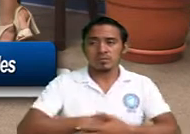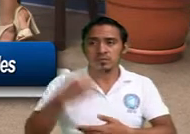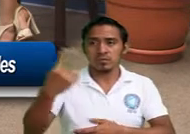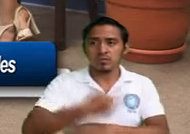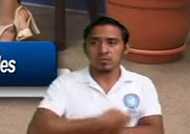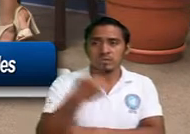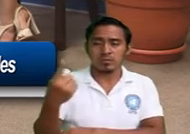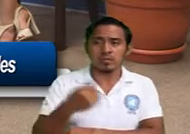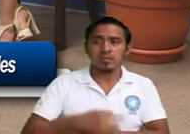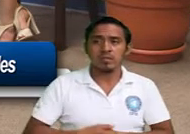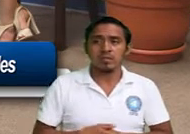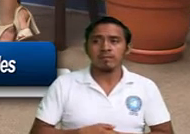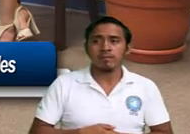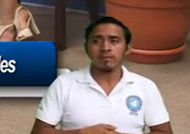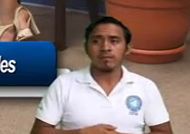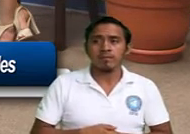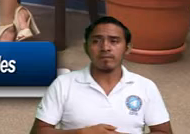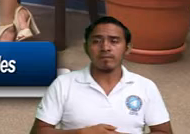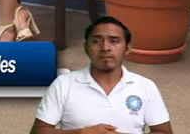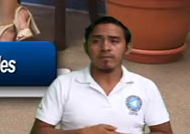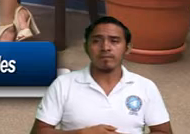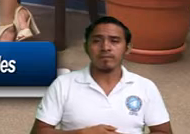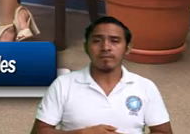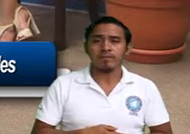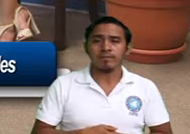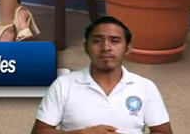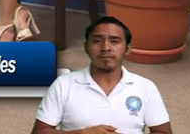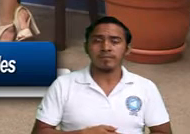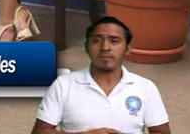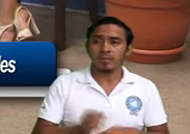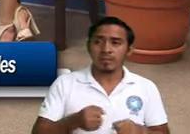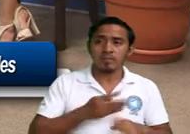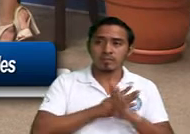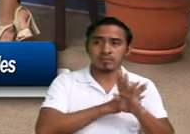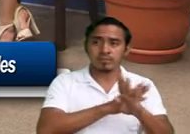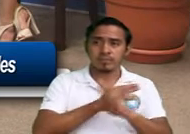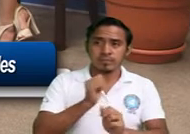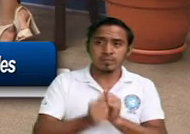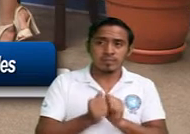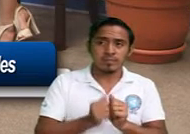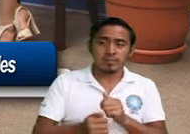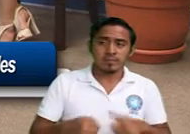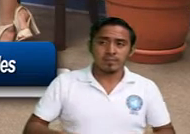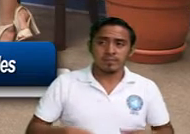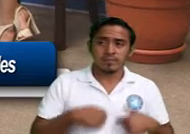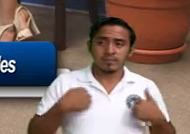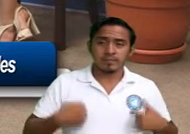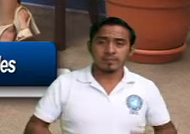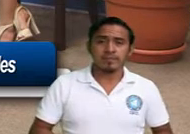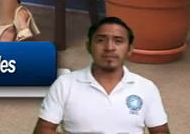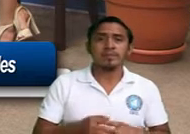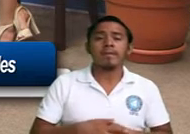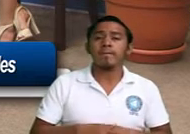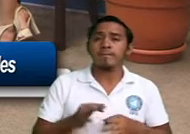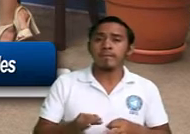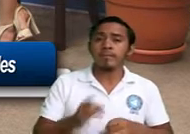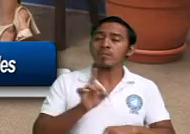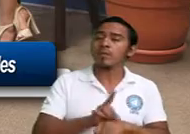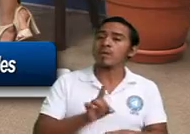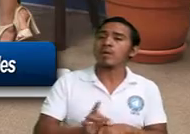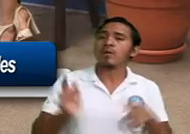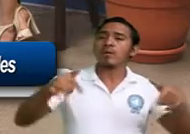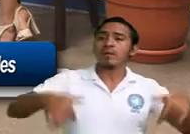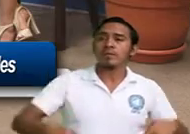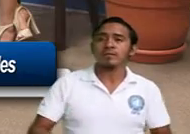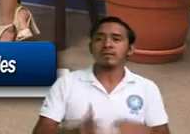el rango terapéutico que nosotros tenemos que administrar para prevenir los problemas respiratorios en los fetos. Ok. Doctora, nos vamos a